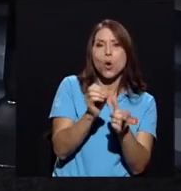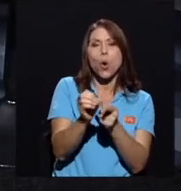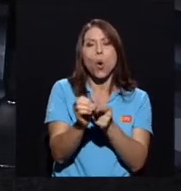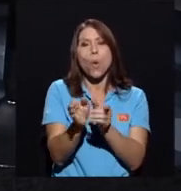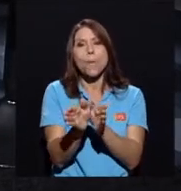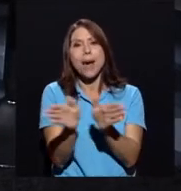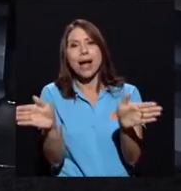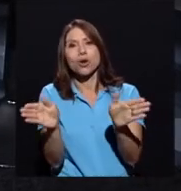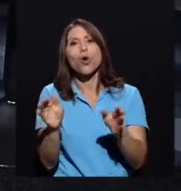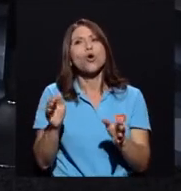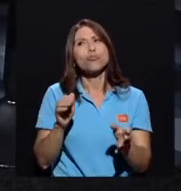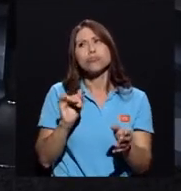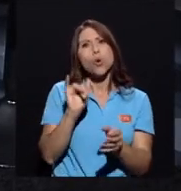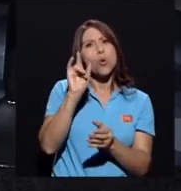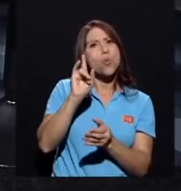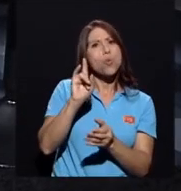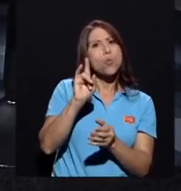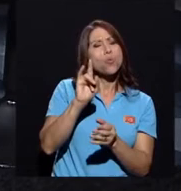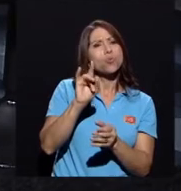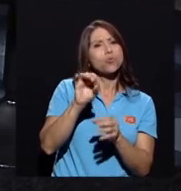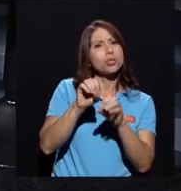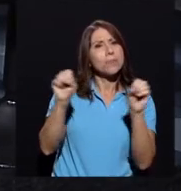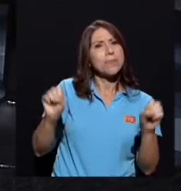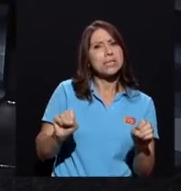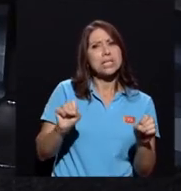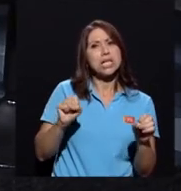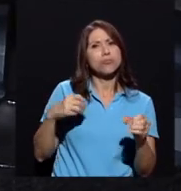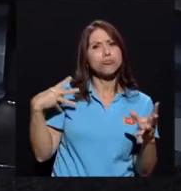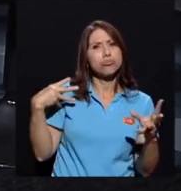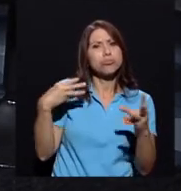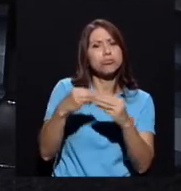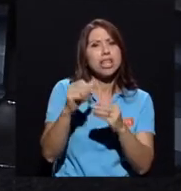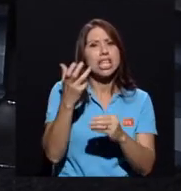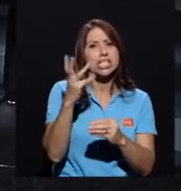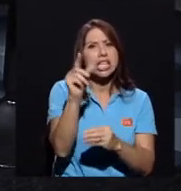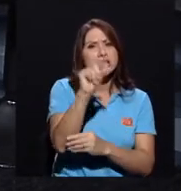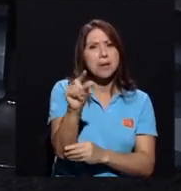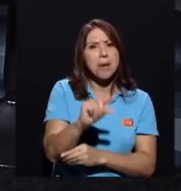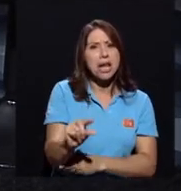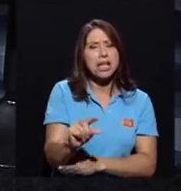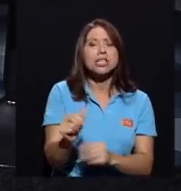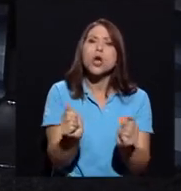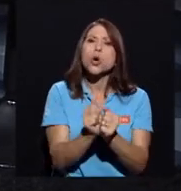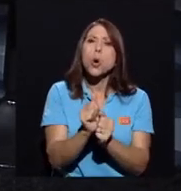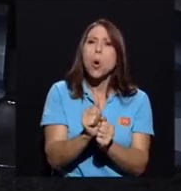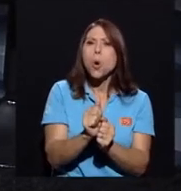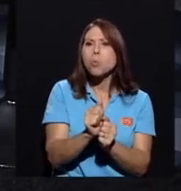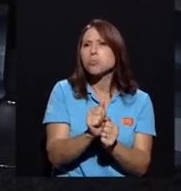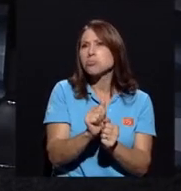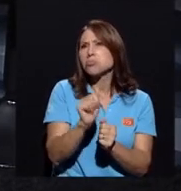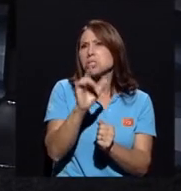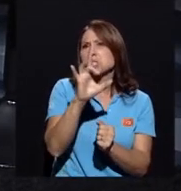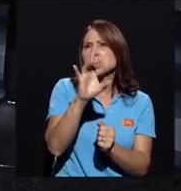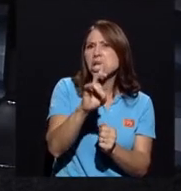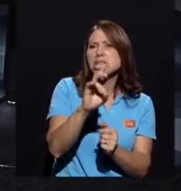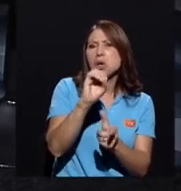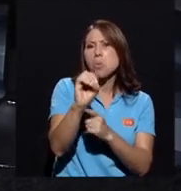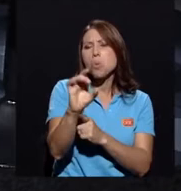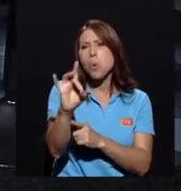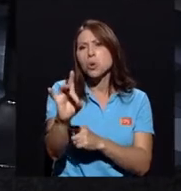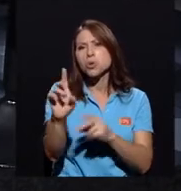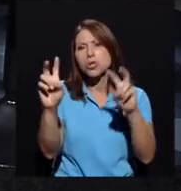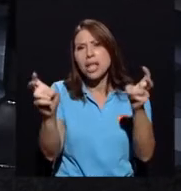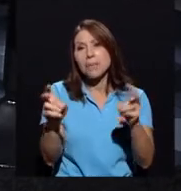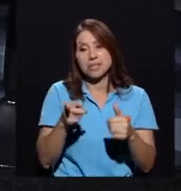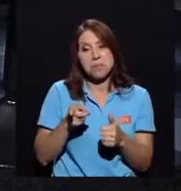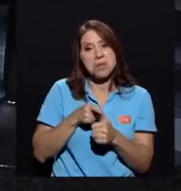manejamos como 78 temas en el curso los primeros tres son muy micro para estudiar cómo funcionan